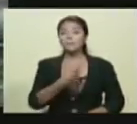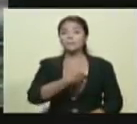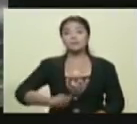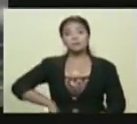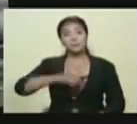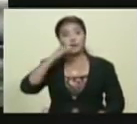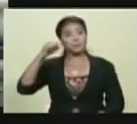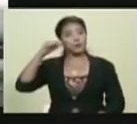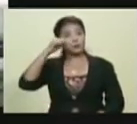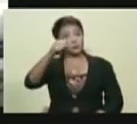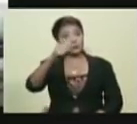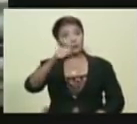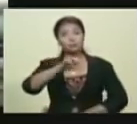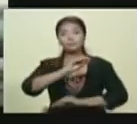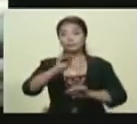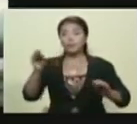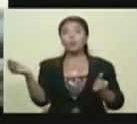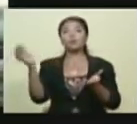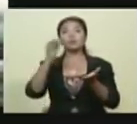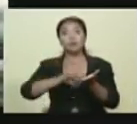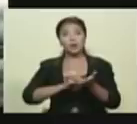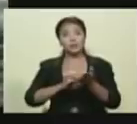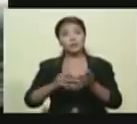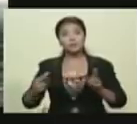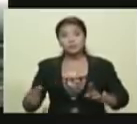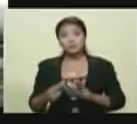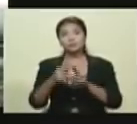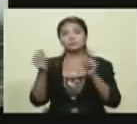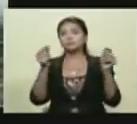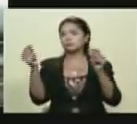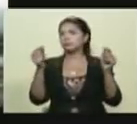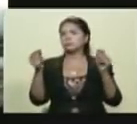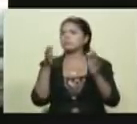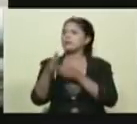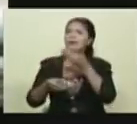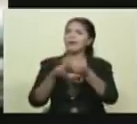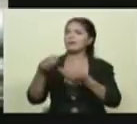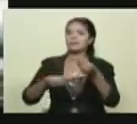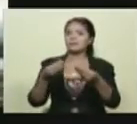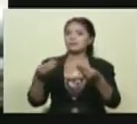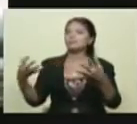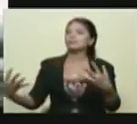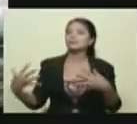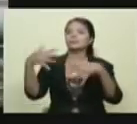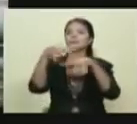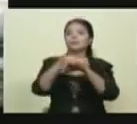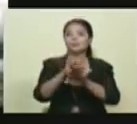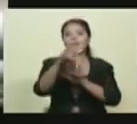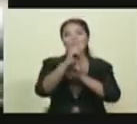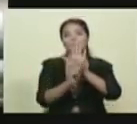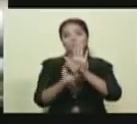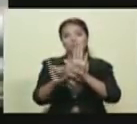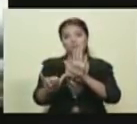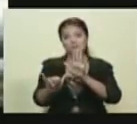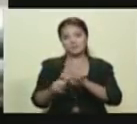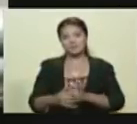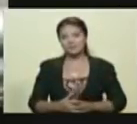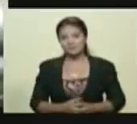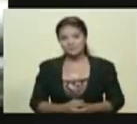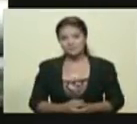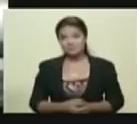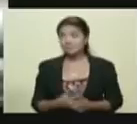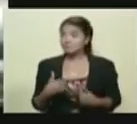Maduro los tomó otra vez en cuenta. ¿Y qué hizo? Reintegrarlos a la constituyente. Y